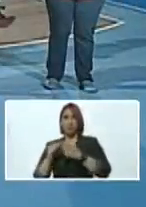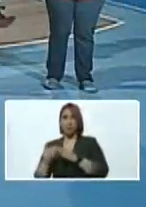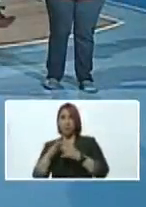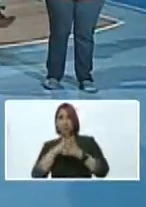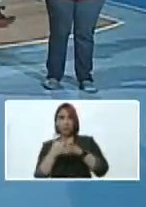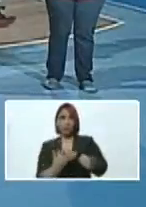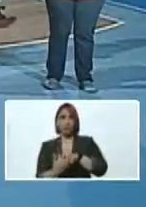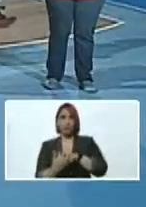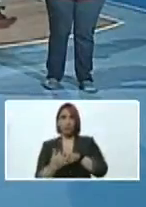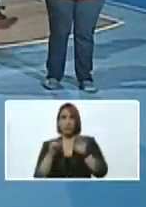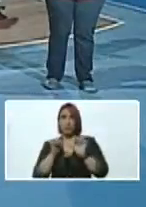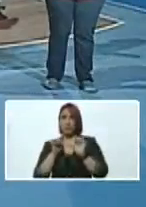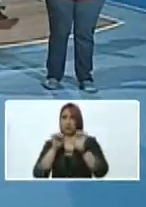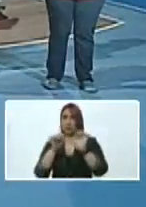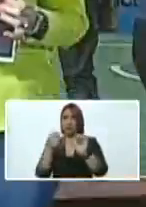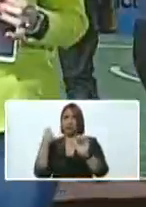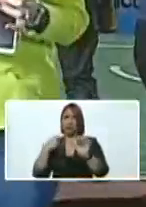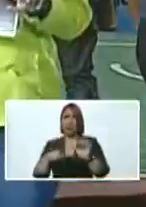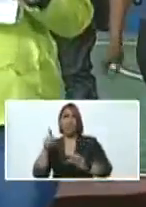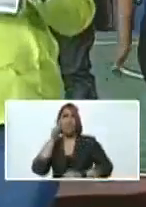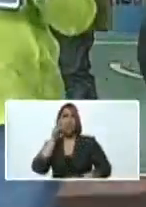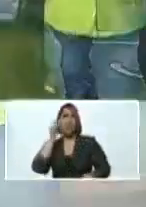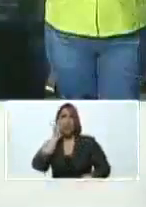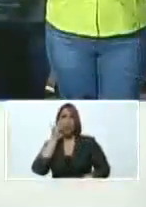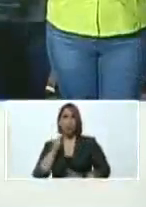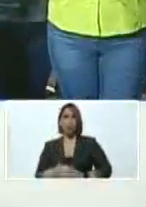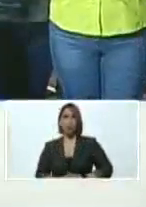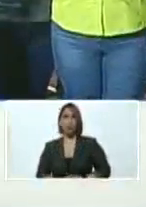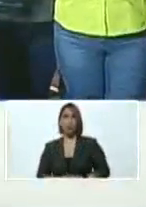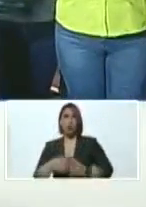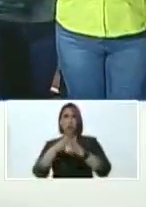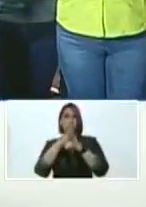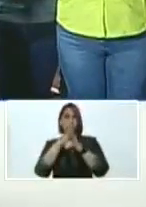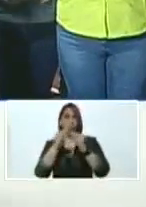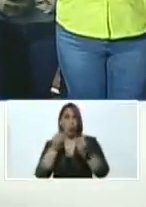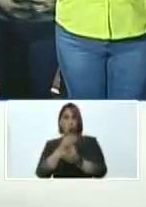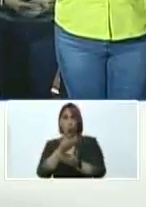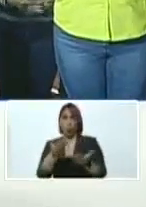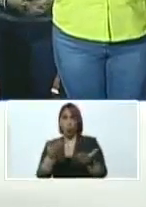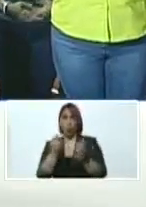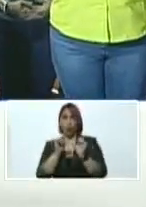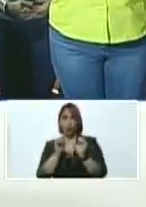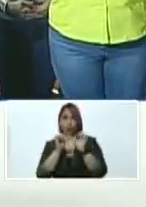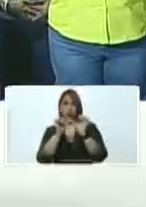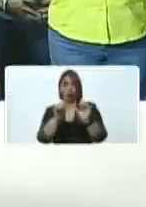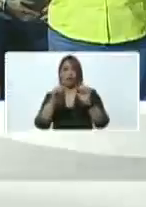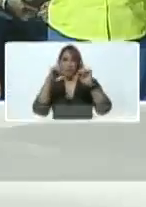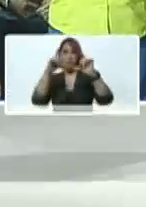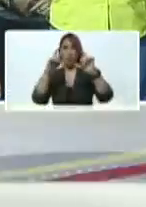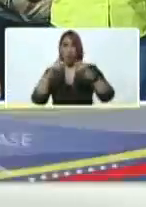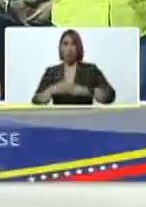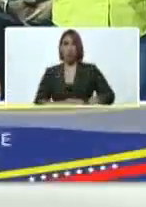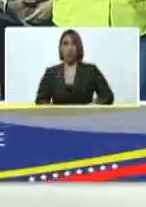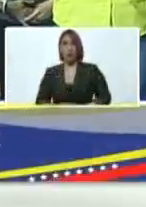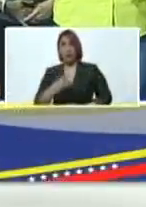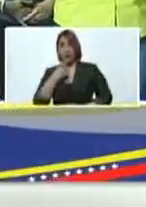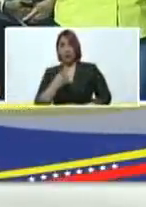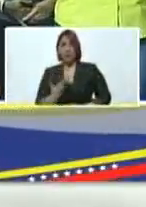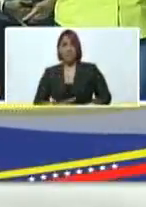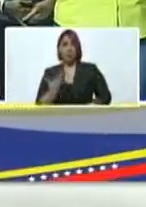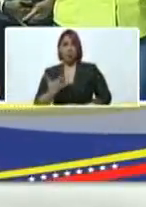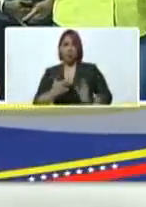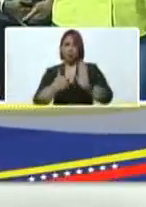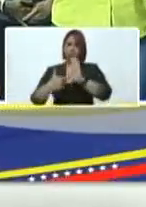barrio, lo sigue teniendo usted como el padrino de todas y de todas. Por eso mantienen estas fotografías y ellos decían que era importante